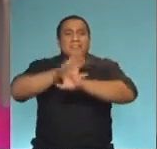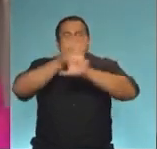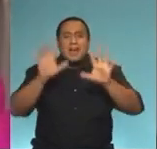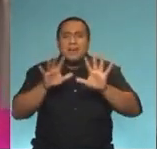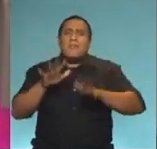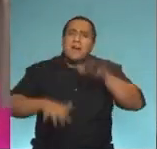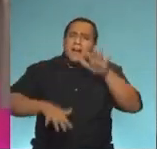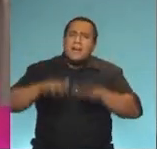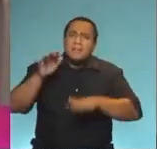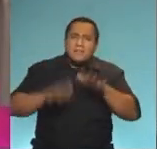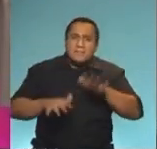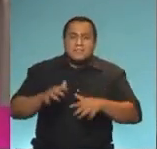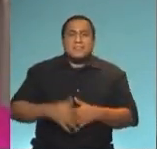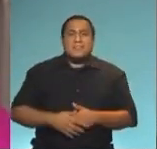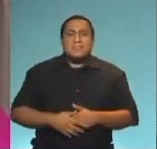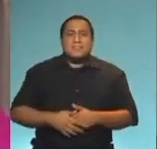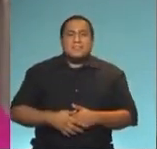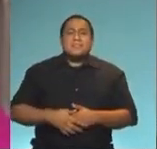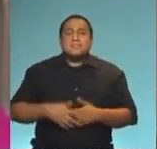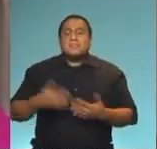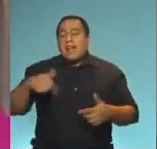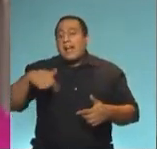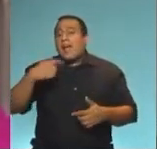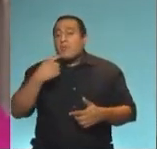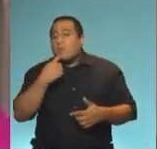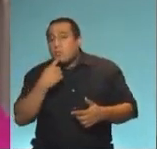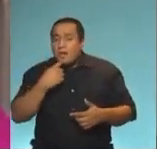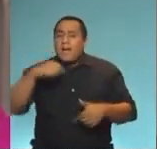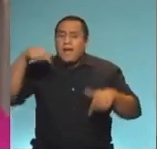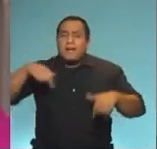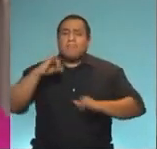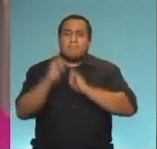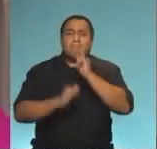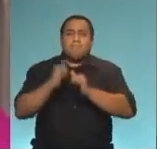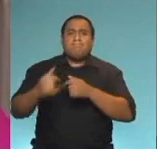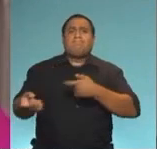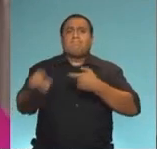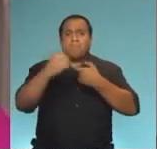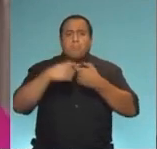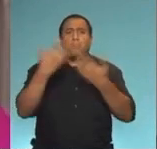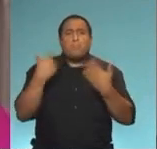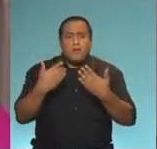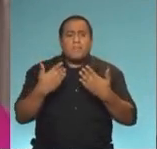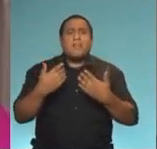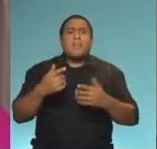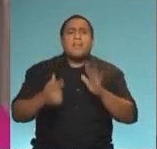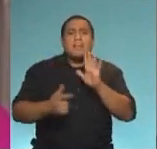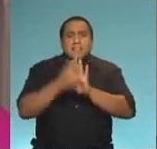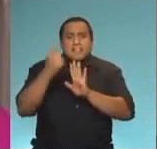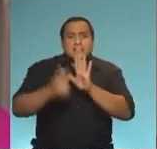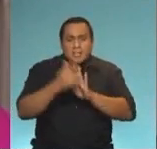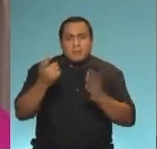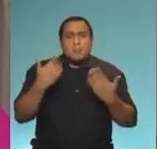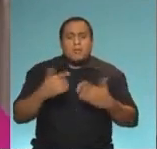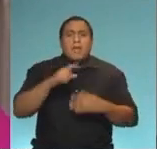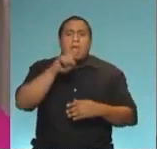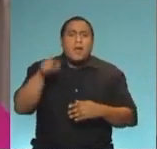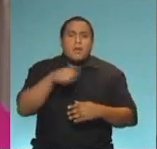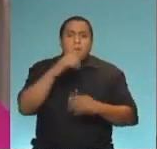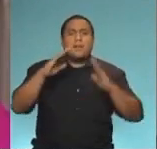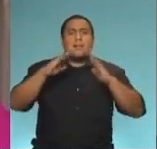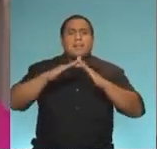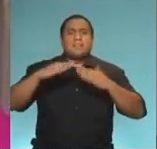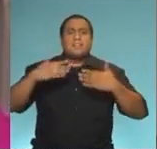eso que nos queda ahí en duda. Bueno, aquí estamos. Pueden conectarse con nosotros, como siempre les decimos, a través de nuestras redes sociales,